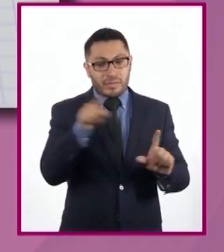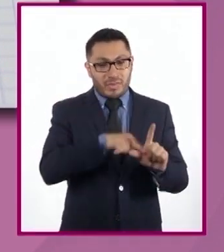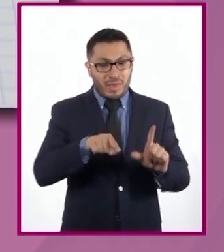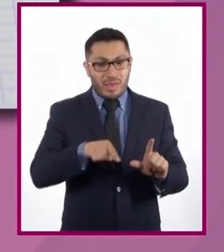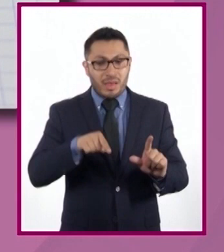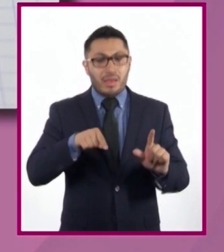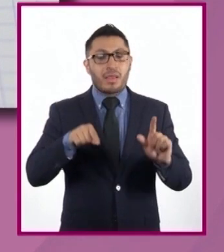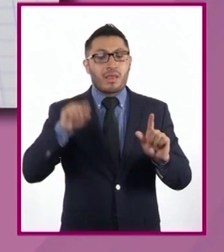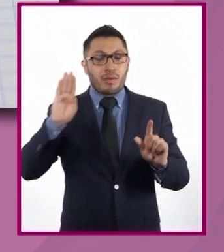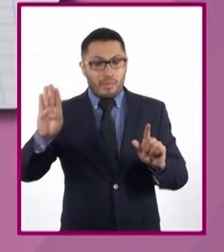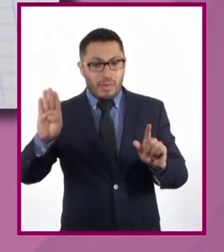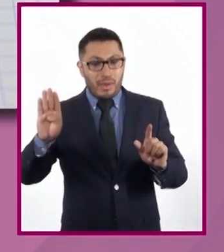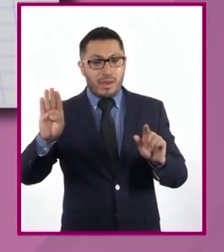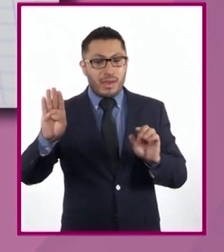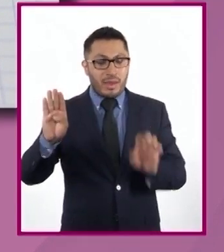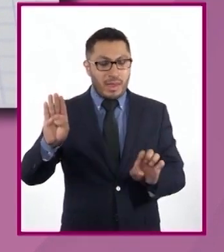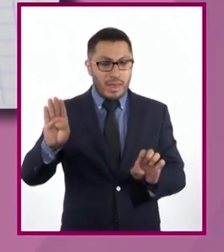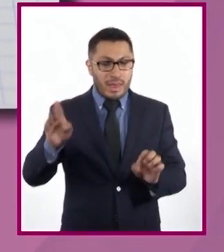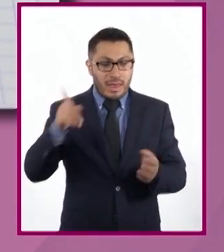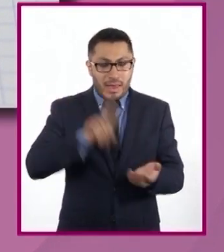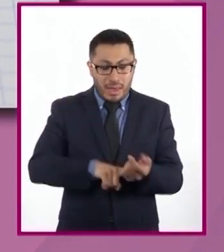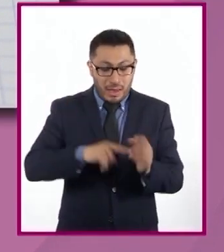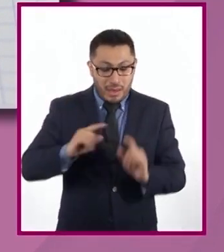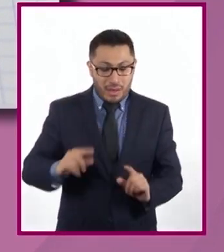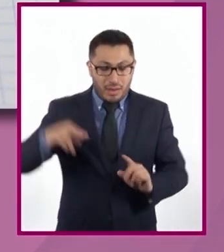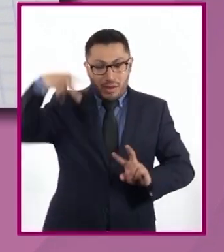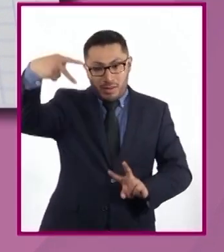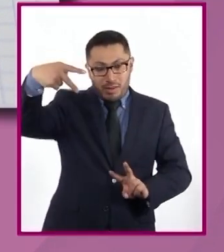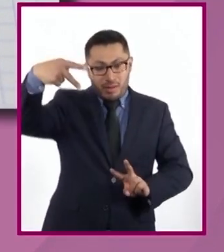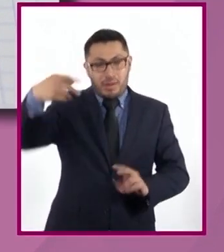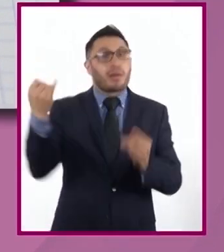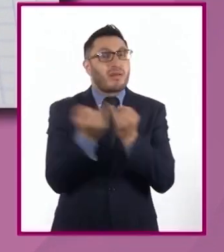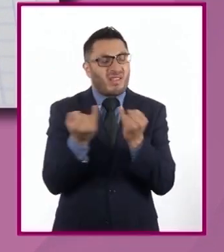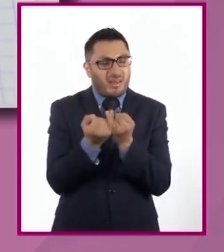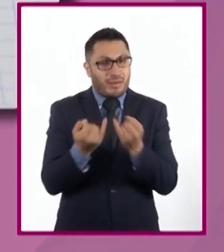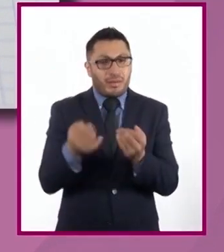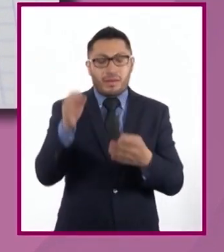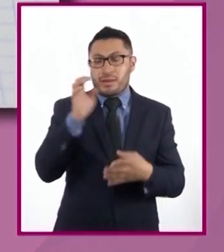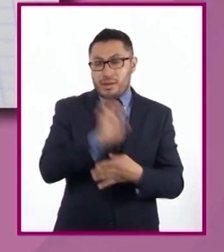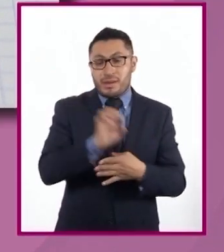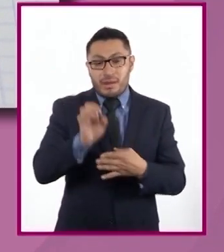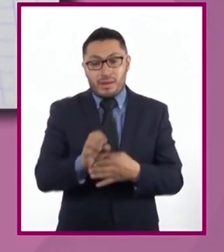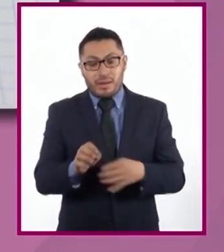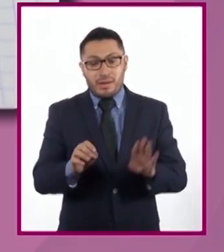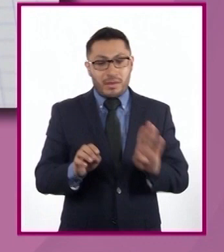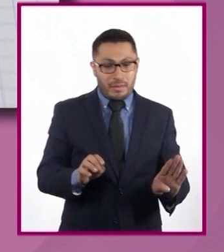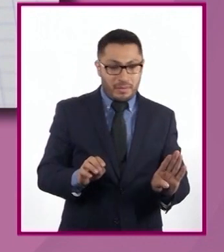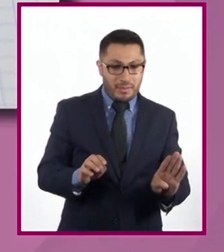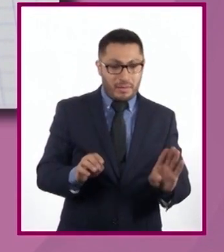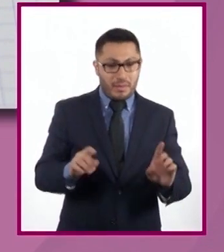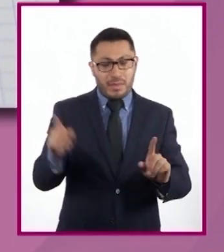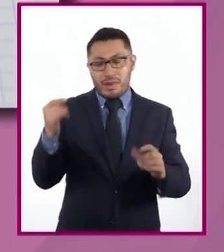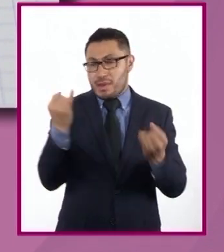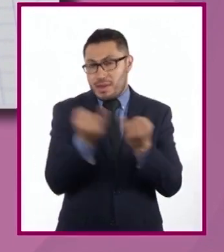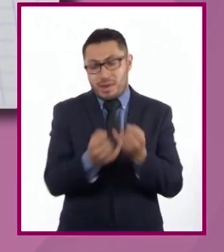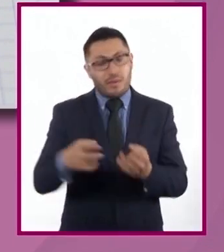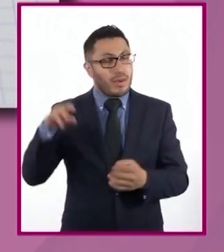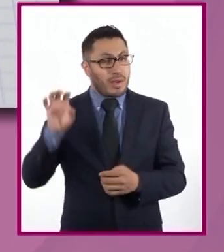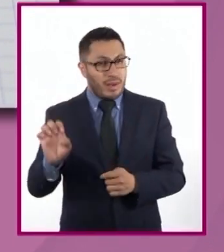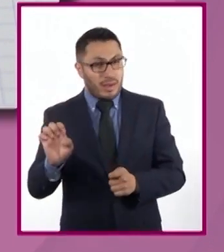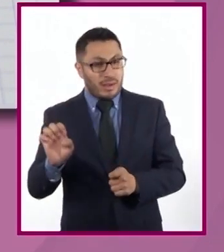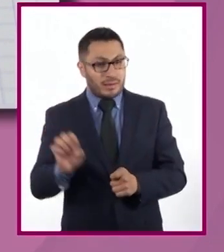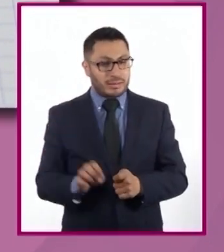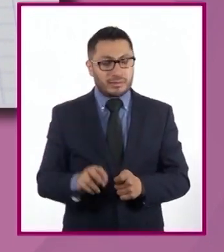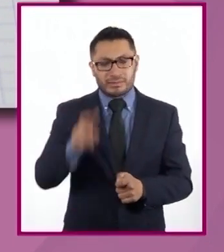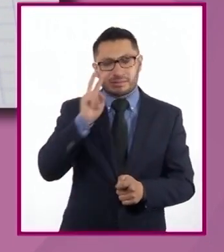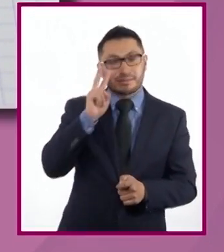E, que son alternos internos, son iguales. Por tanto, el ángulo B es igual al ángulo E.